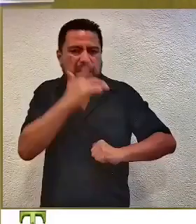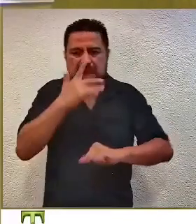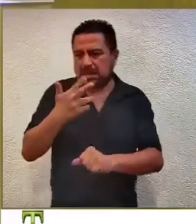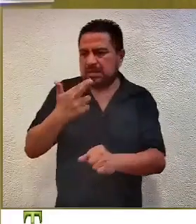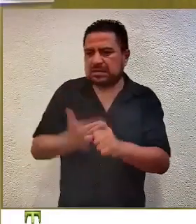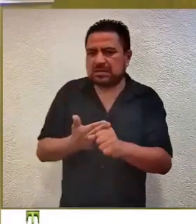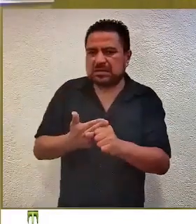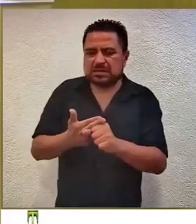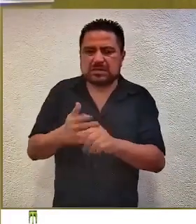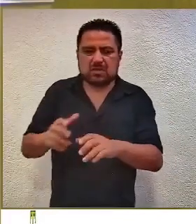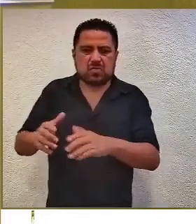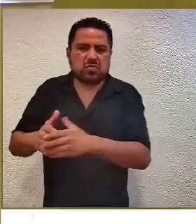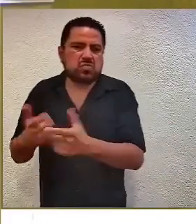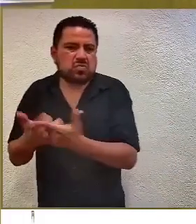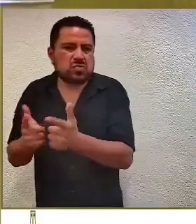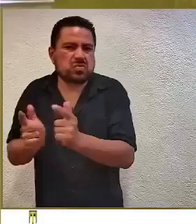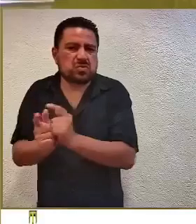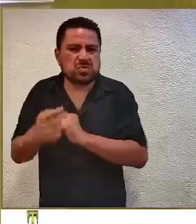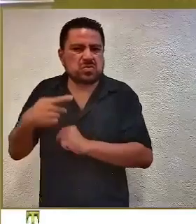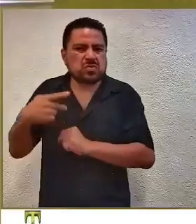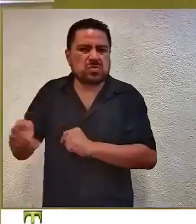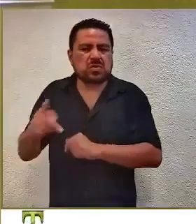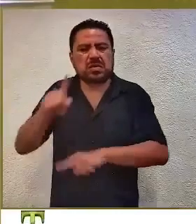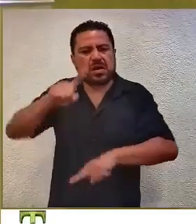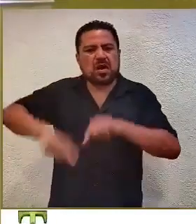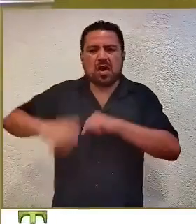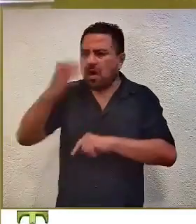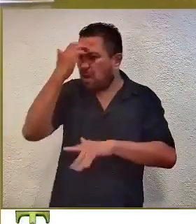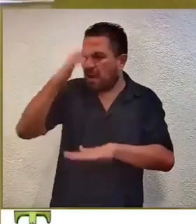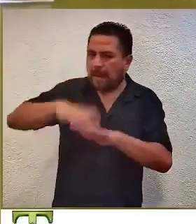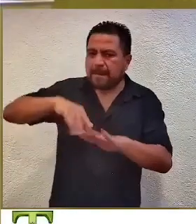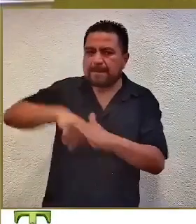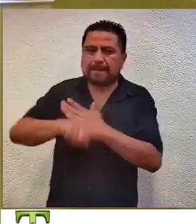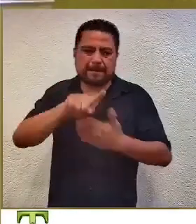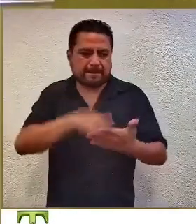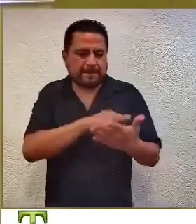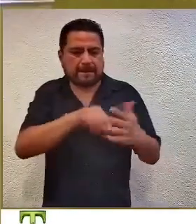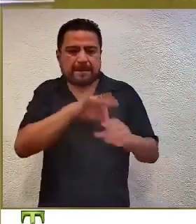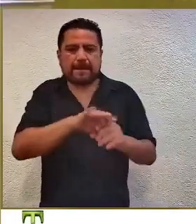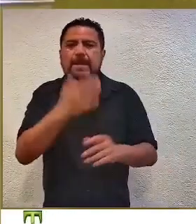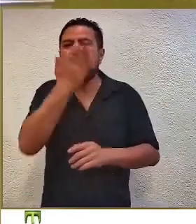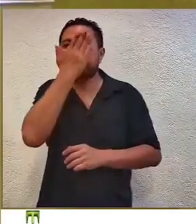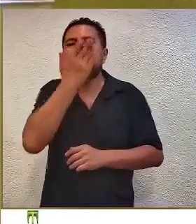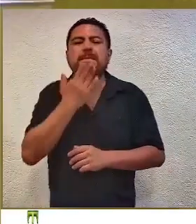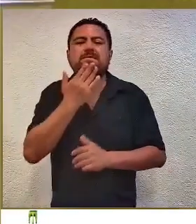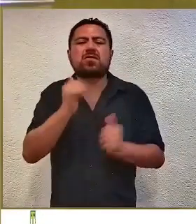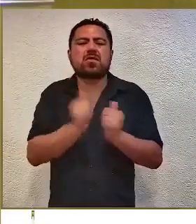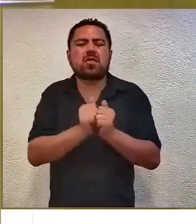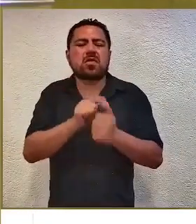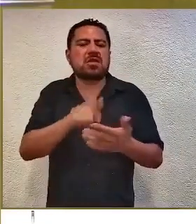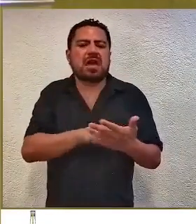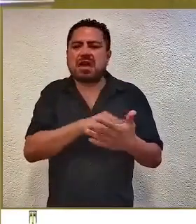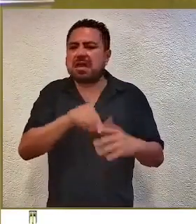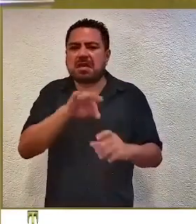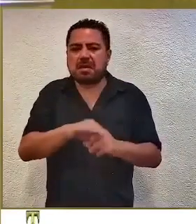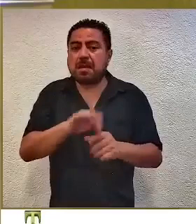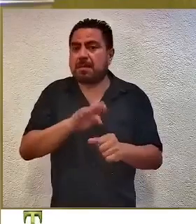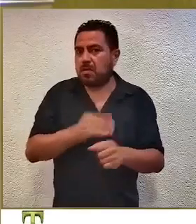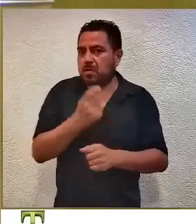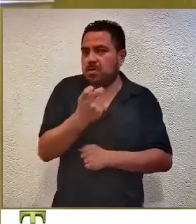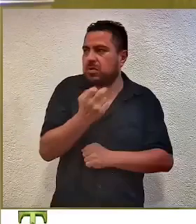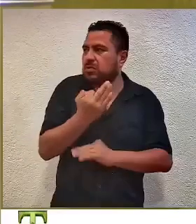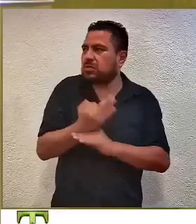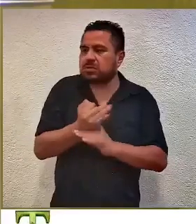órgano colegiado, circunstancia que impide el conocimiento de este órgano electoral al no ser actos de carácter electoral. Por lo tanto, al